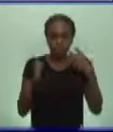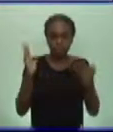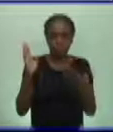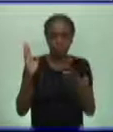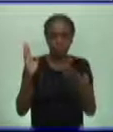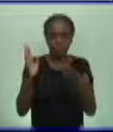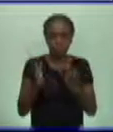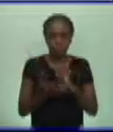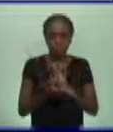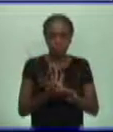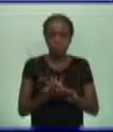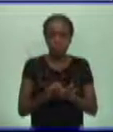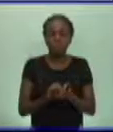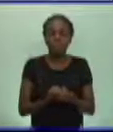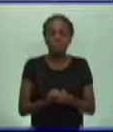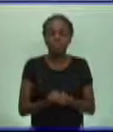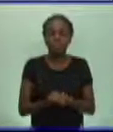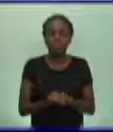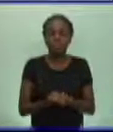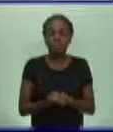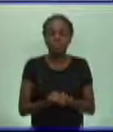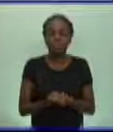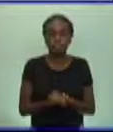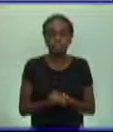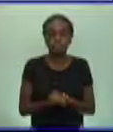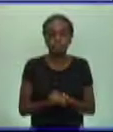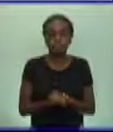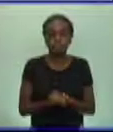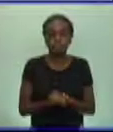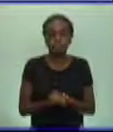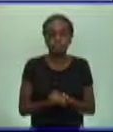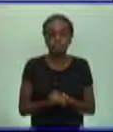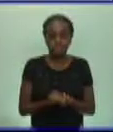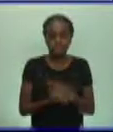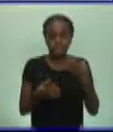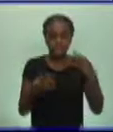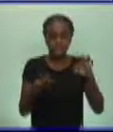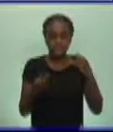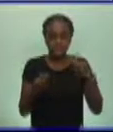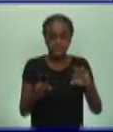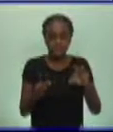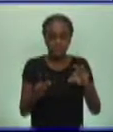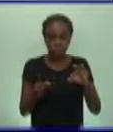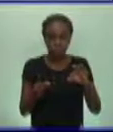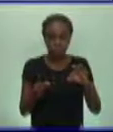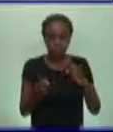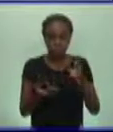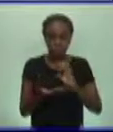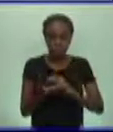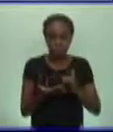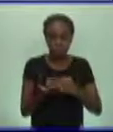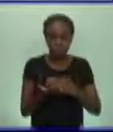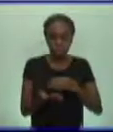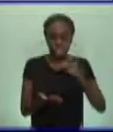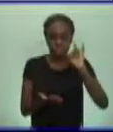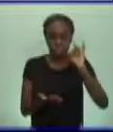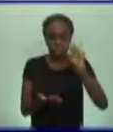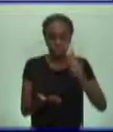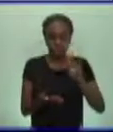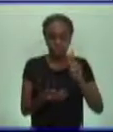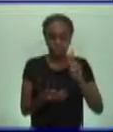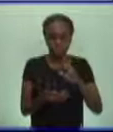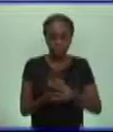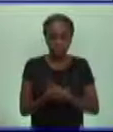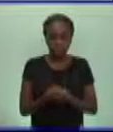El mamoncillo y la calabaza. Aparece en su libro de texto, página 72. Y para